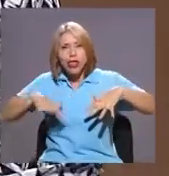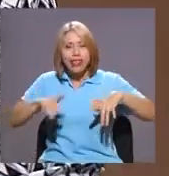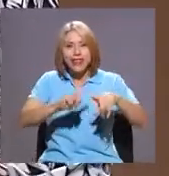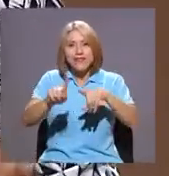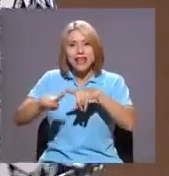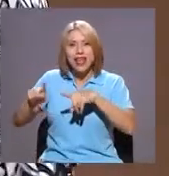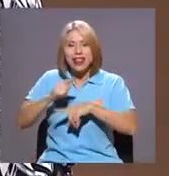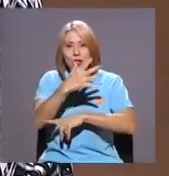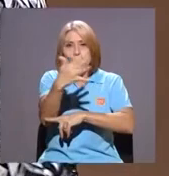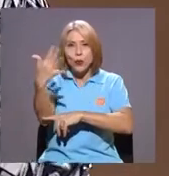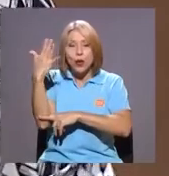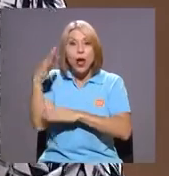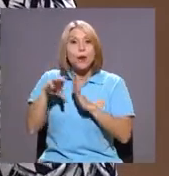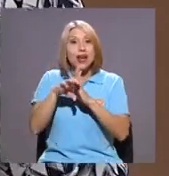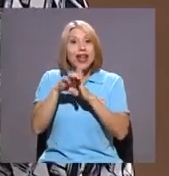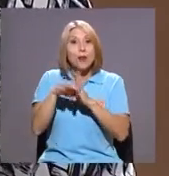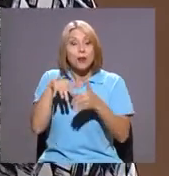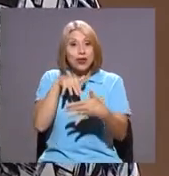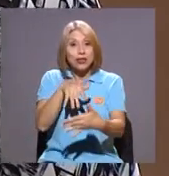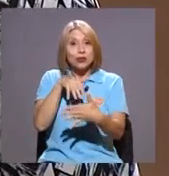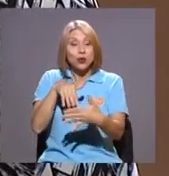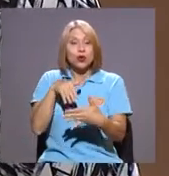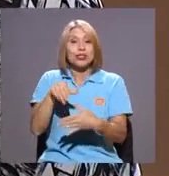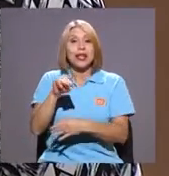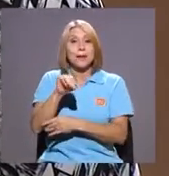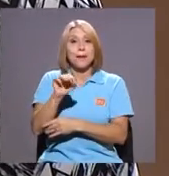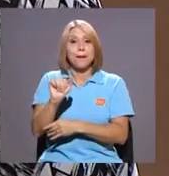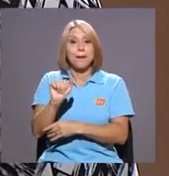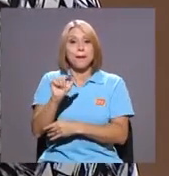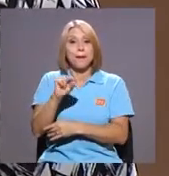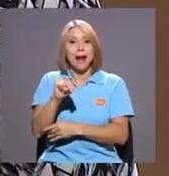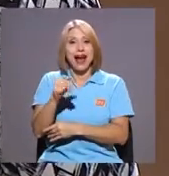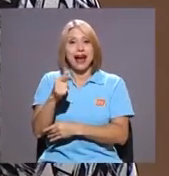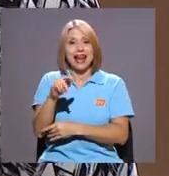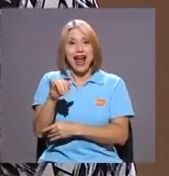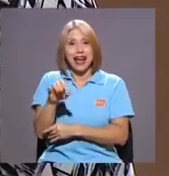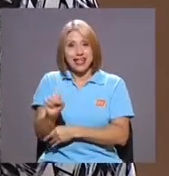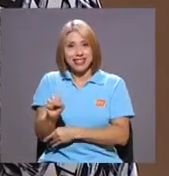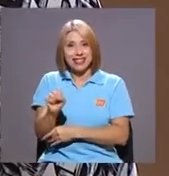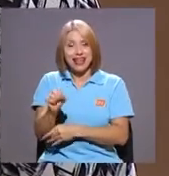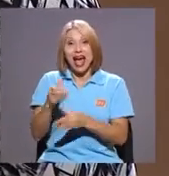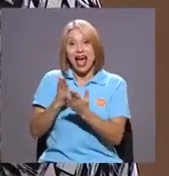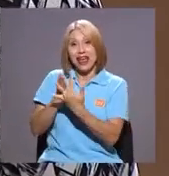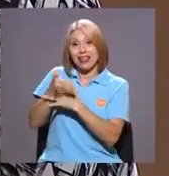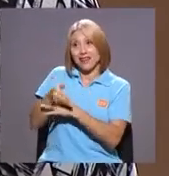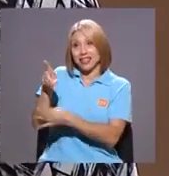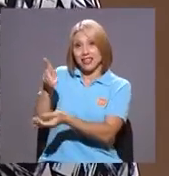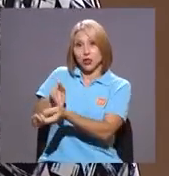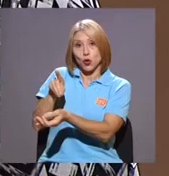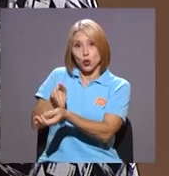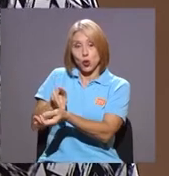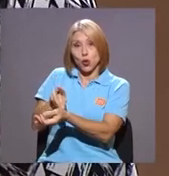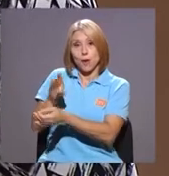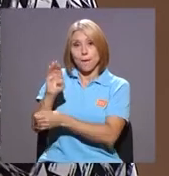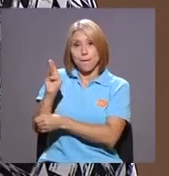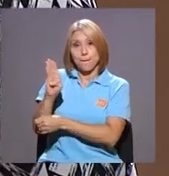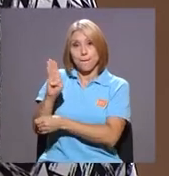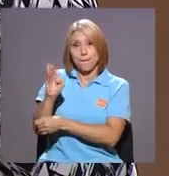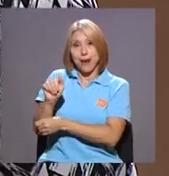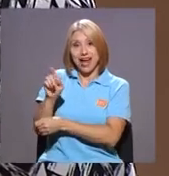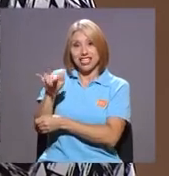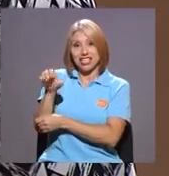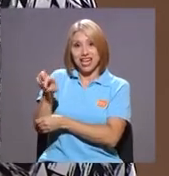ejemplo, estudios en manglares, todo en ese momento. Entonces, a través del doctor Bayer hicimos el contacto porque el mosquito